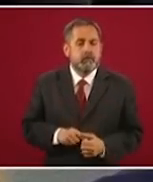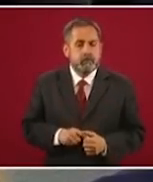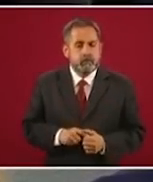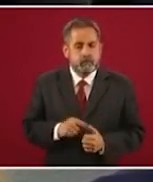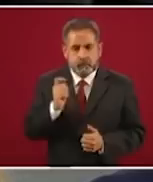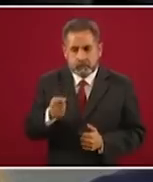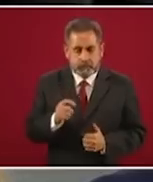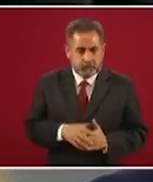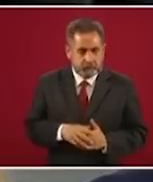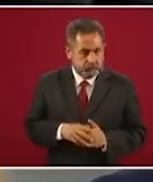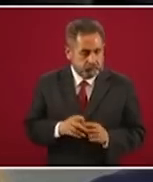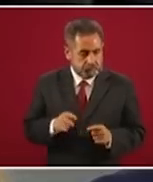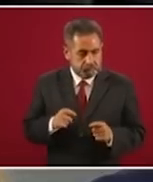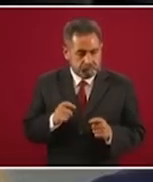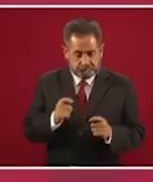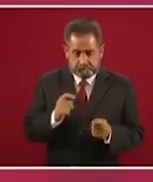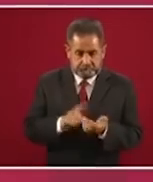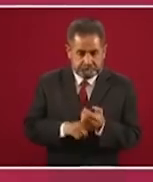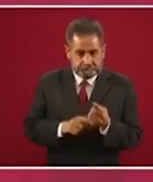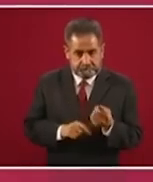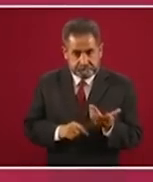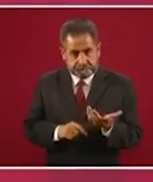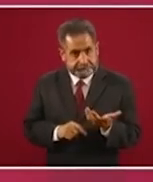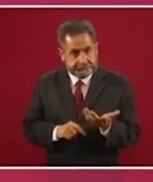que se tengan